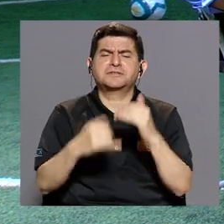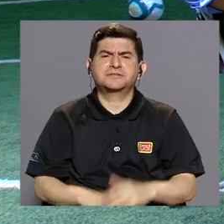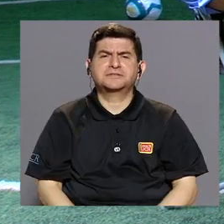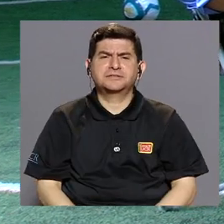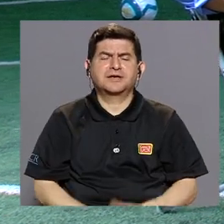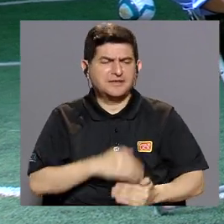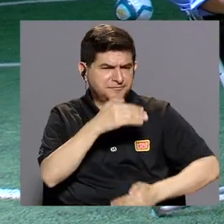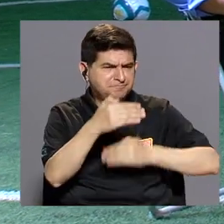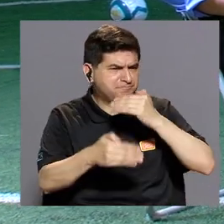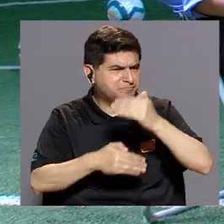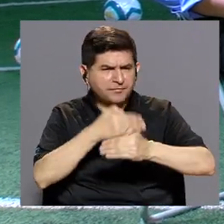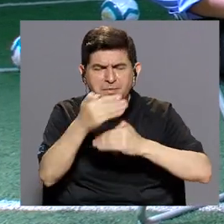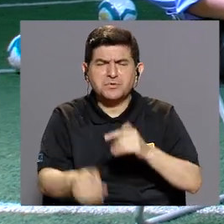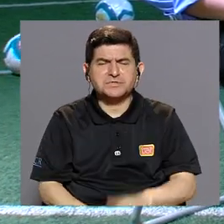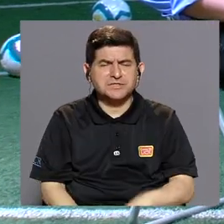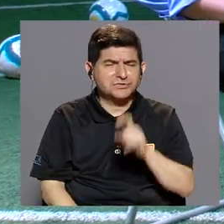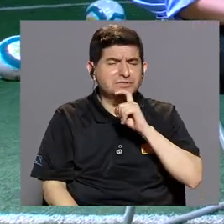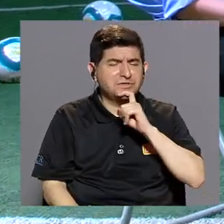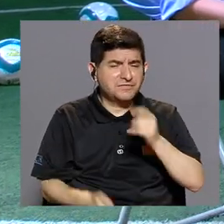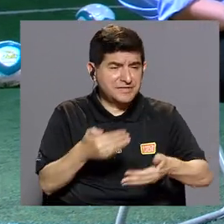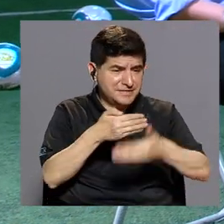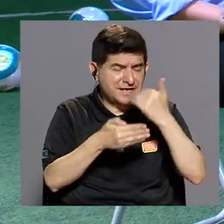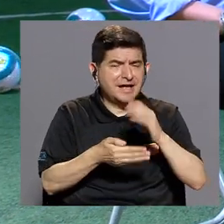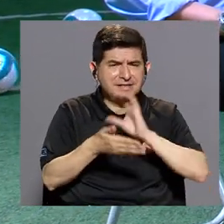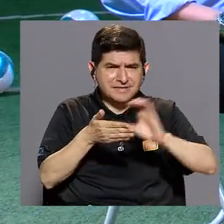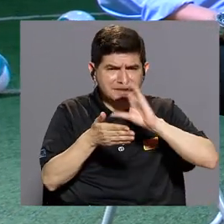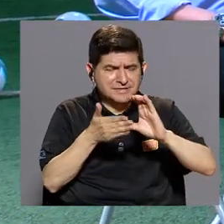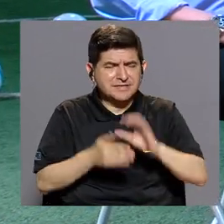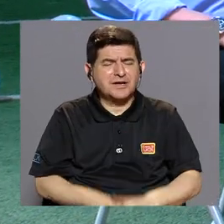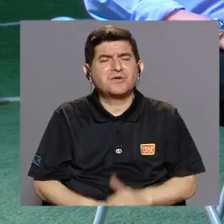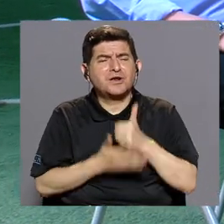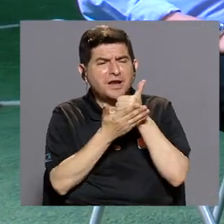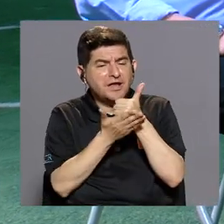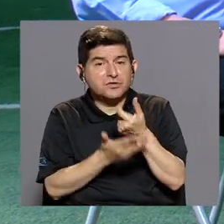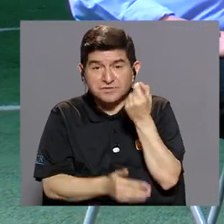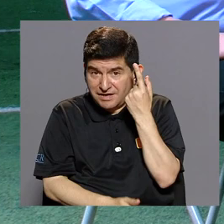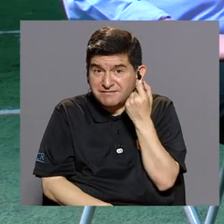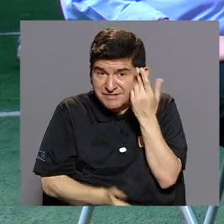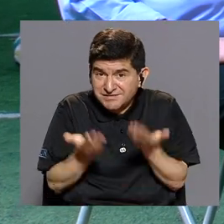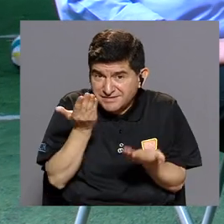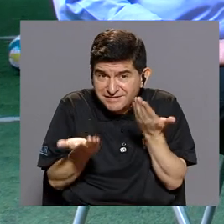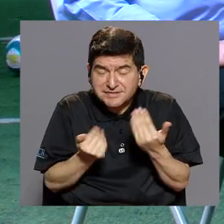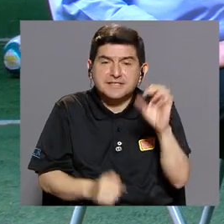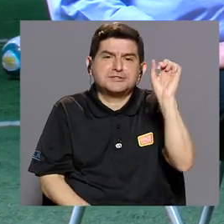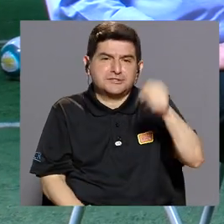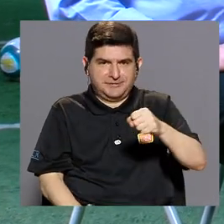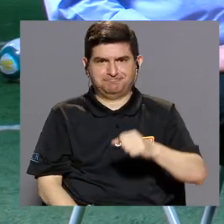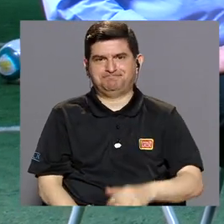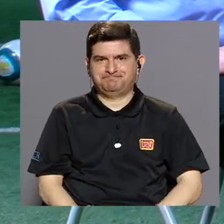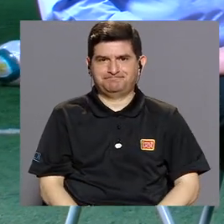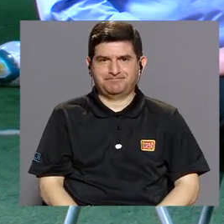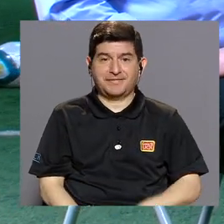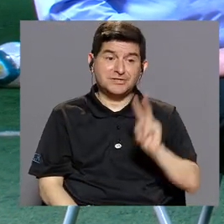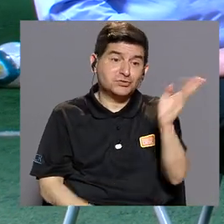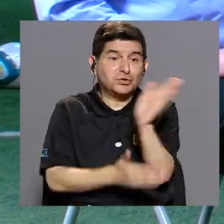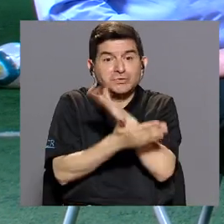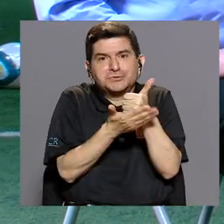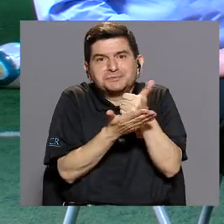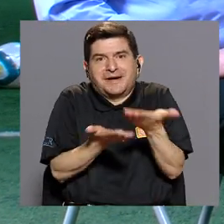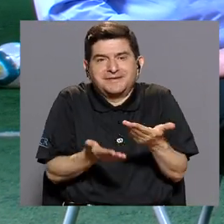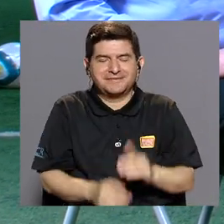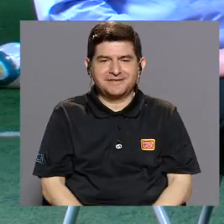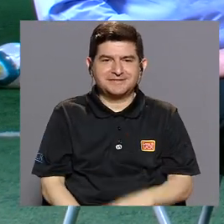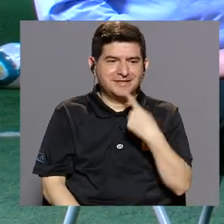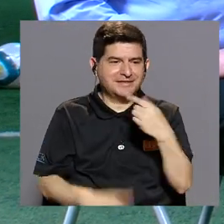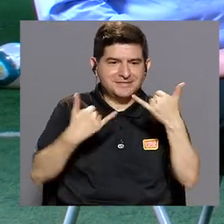En algunos procesos nos ha costado un poco que los colegios colaboren. Entienden. ¿Verdad? Sí, claro, son las dos partes, ¿verdad?